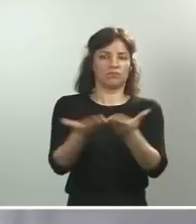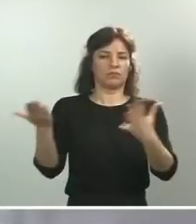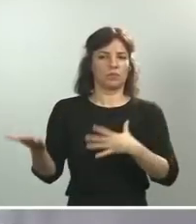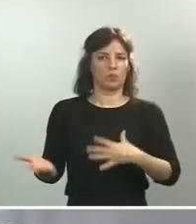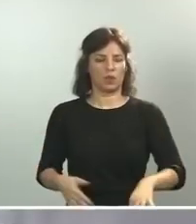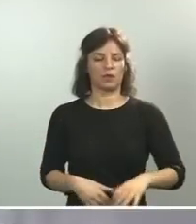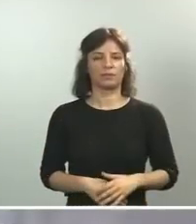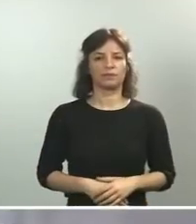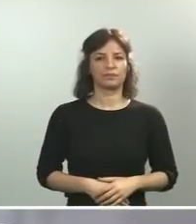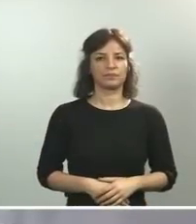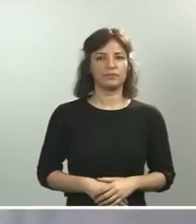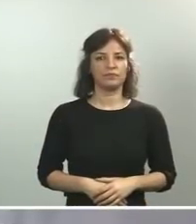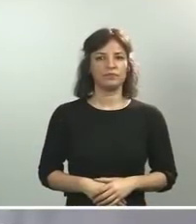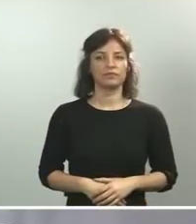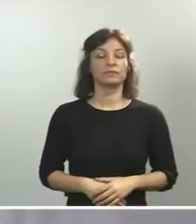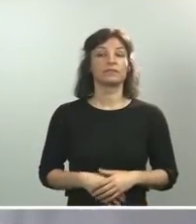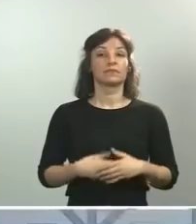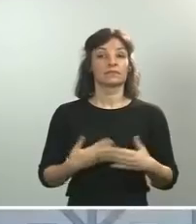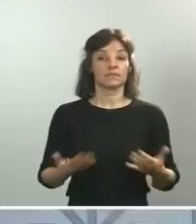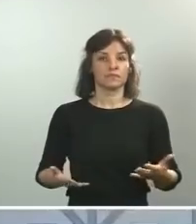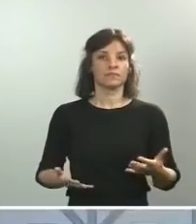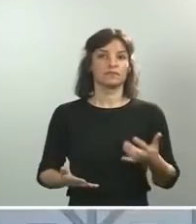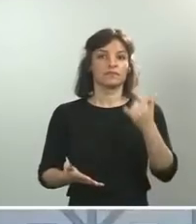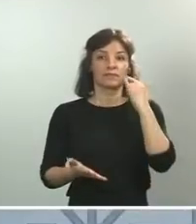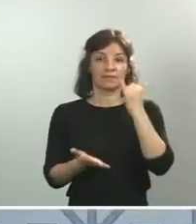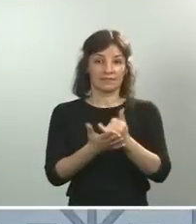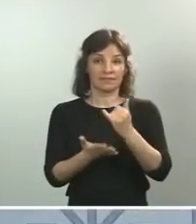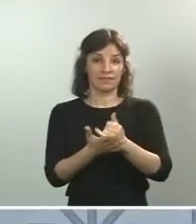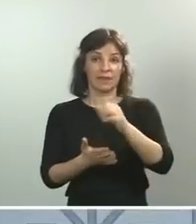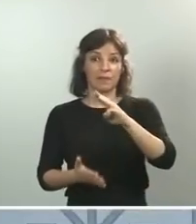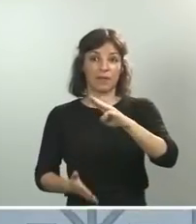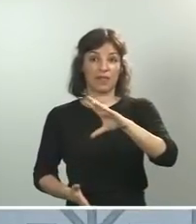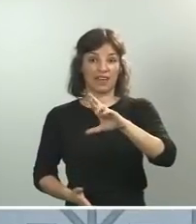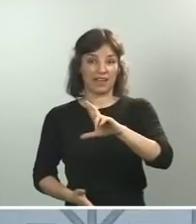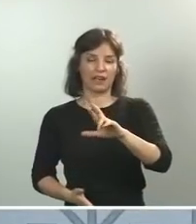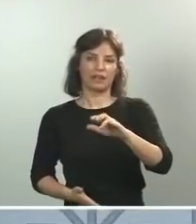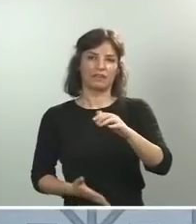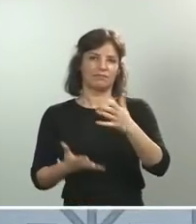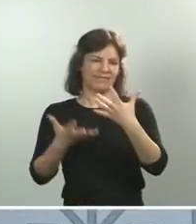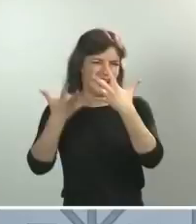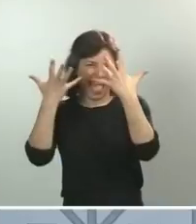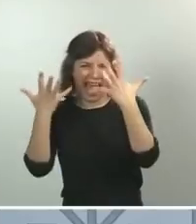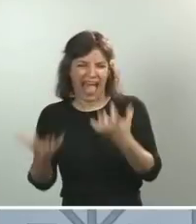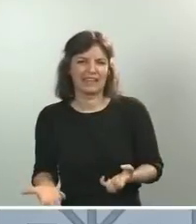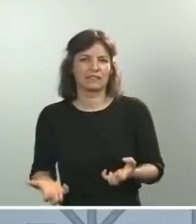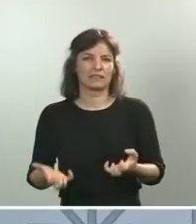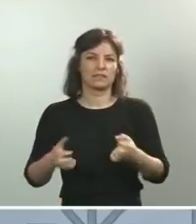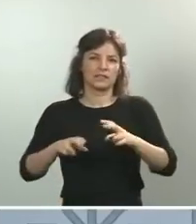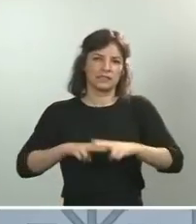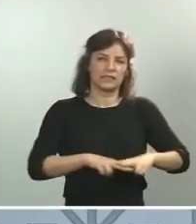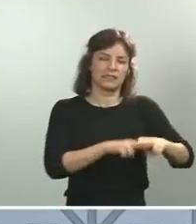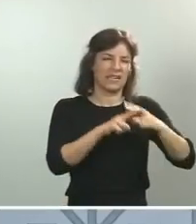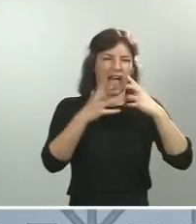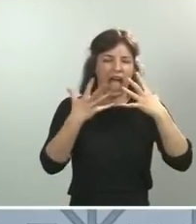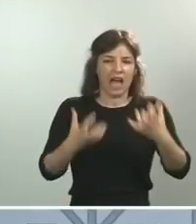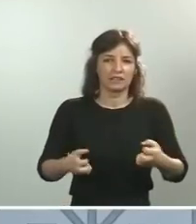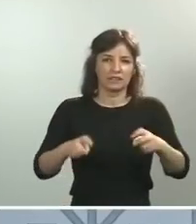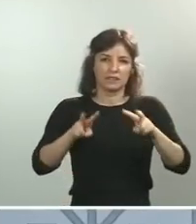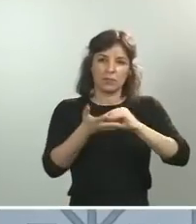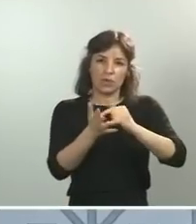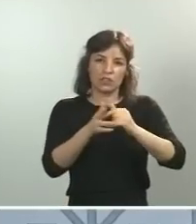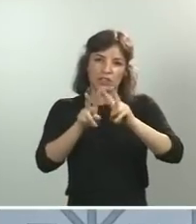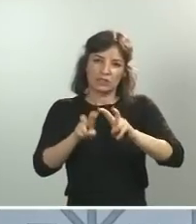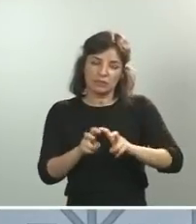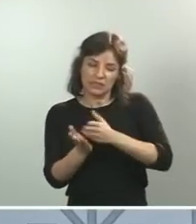realizado miles de test PCR y que han desarrollado múltiples proyectos de investigación en relación con otros